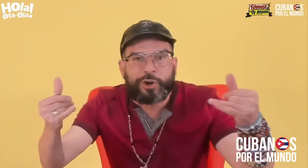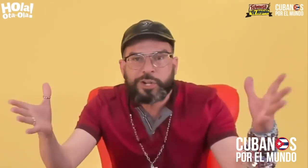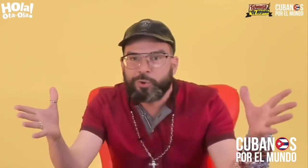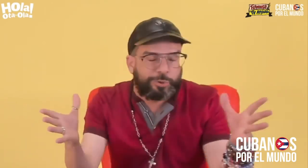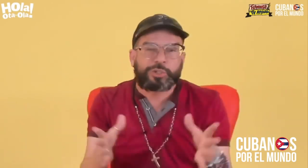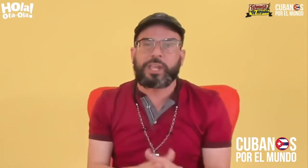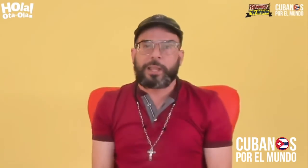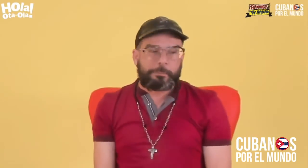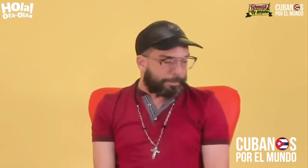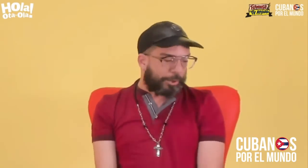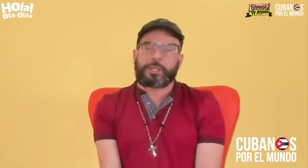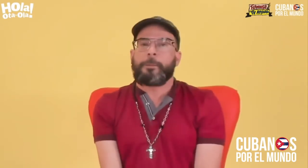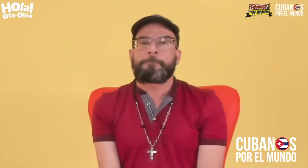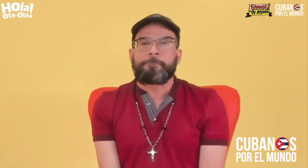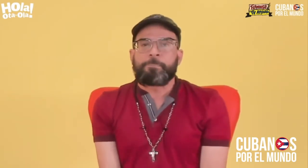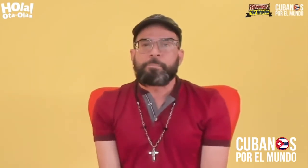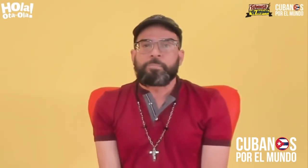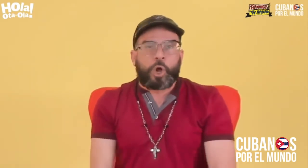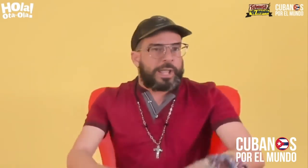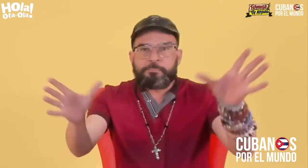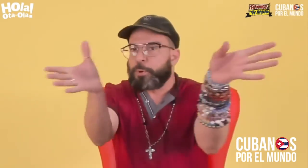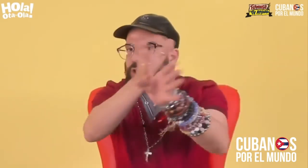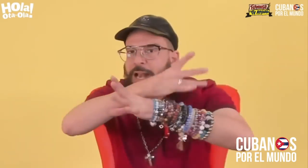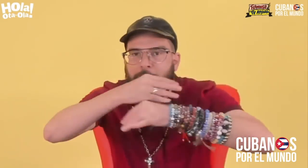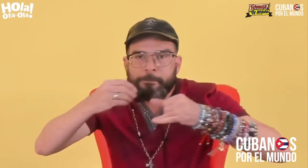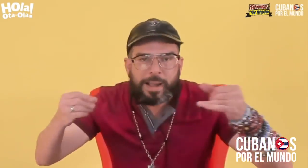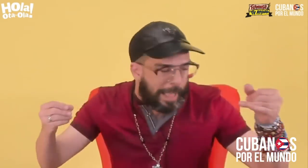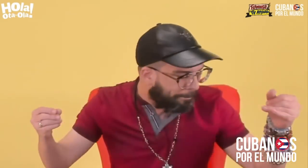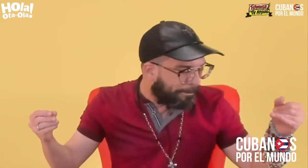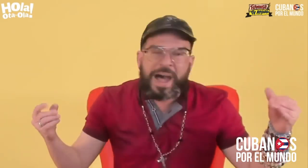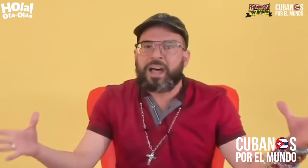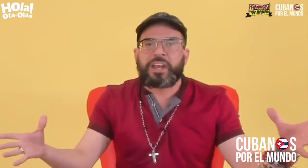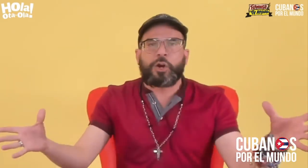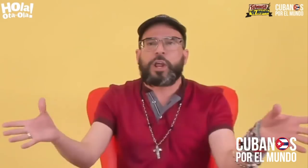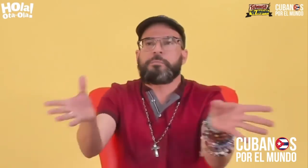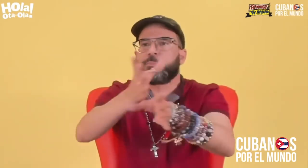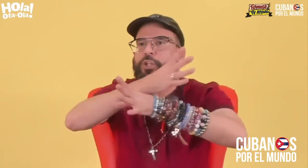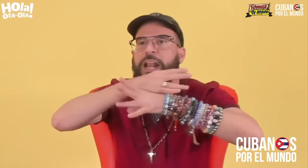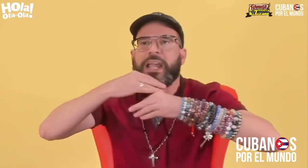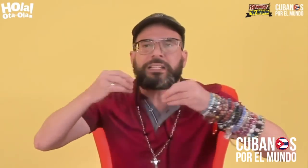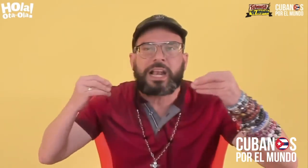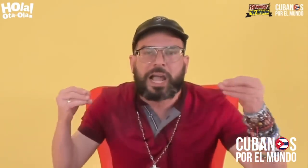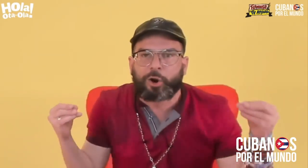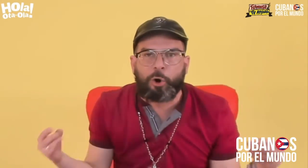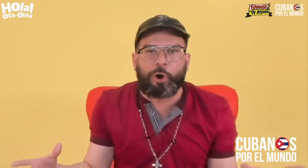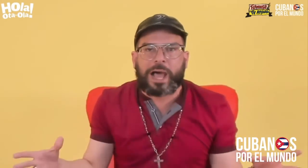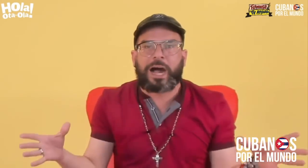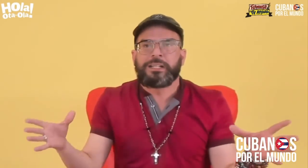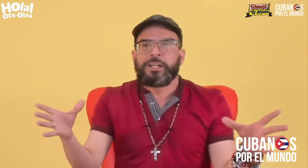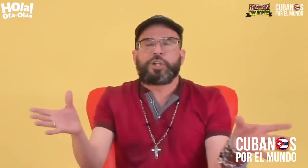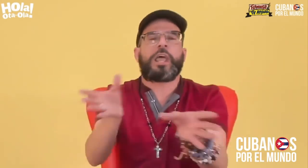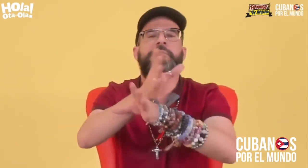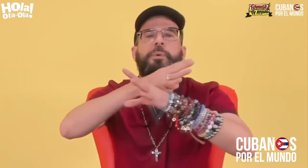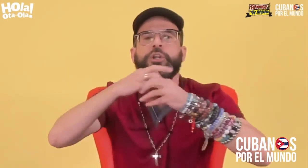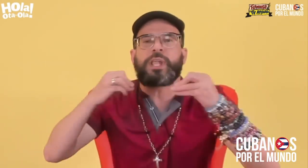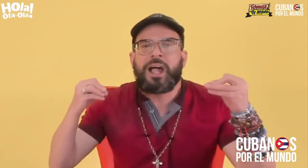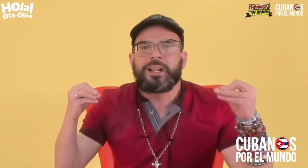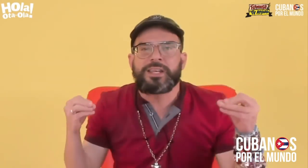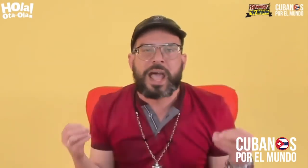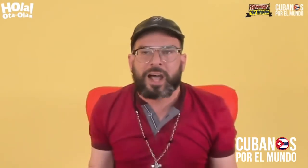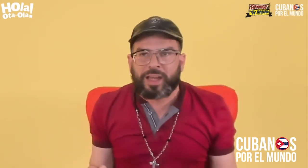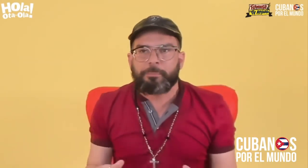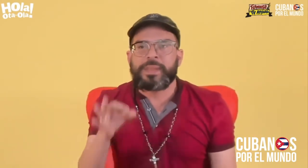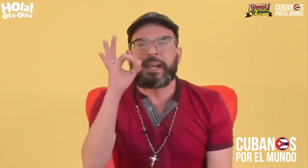por eso es que Dios a ninguno de ustedes les importa. No les importan las madres, no les importa la gente en las colas, no les